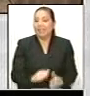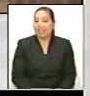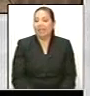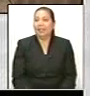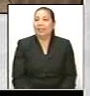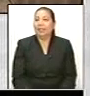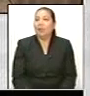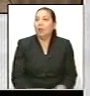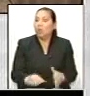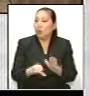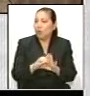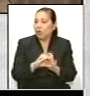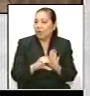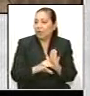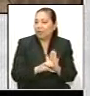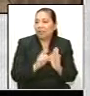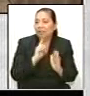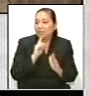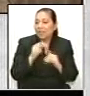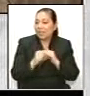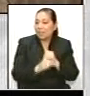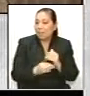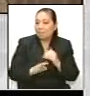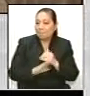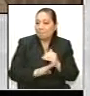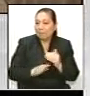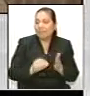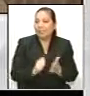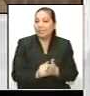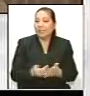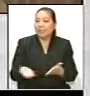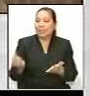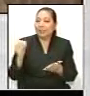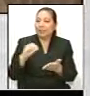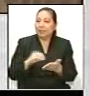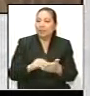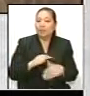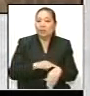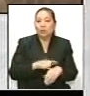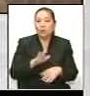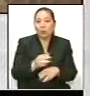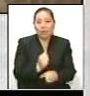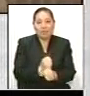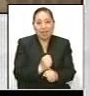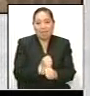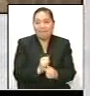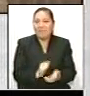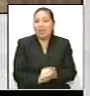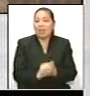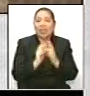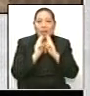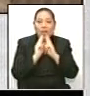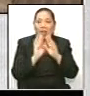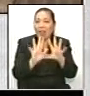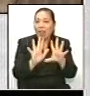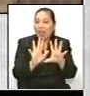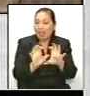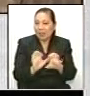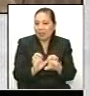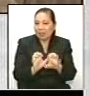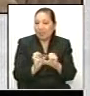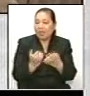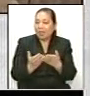del currículo nacional de educación básica que se impulsará durante su gestión, resultados de evaluación censal